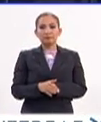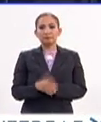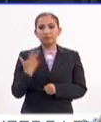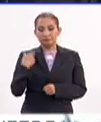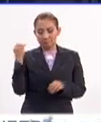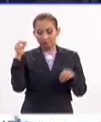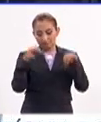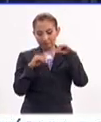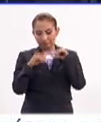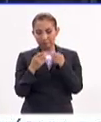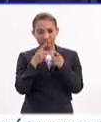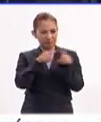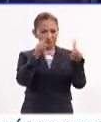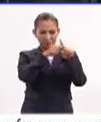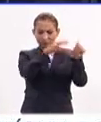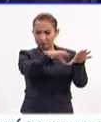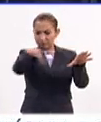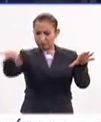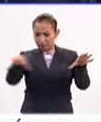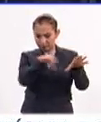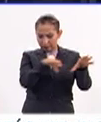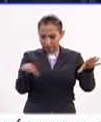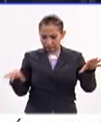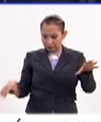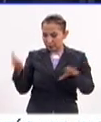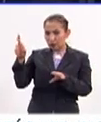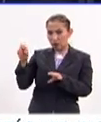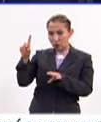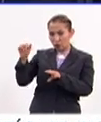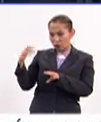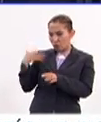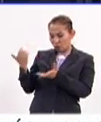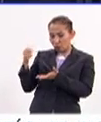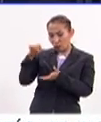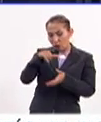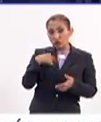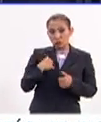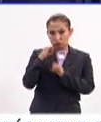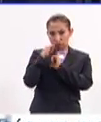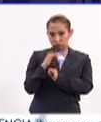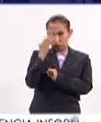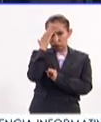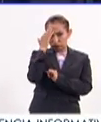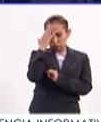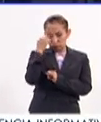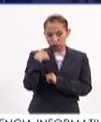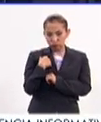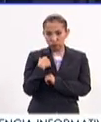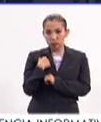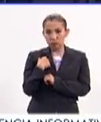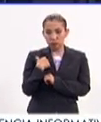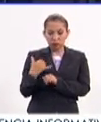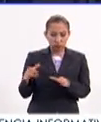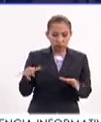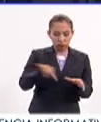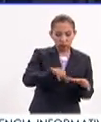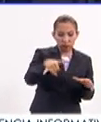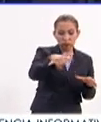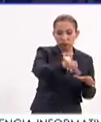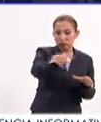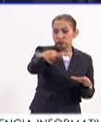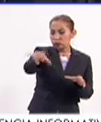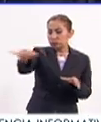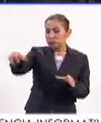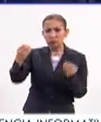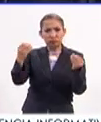la producción masiva en piezas de aquí con Rodo Padilla. Yo me encargo de vaciar